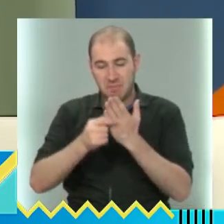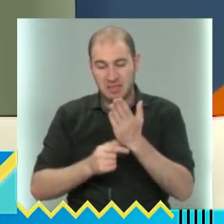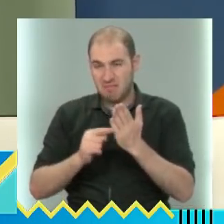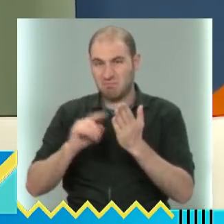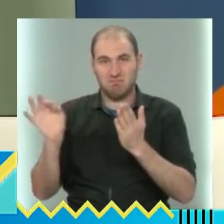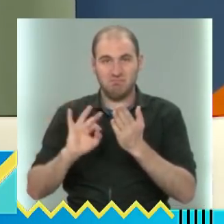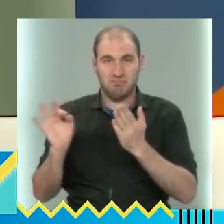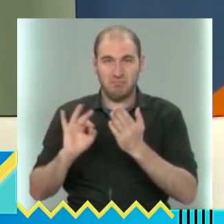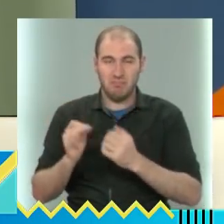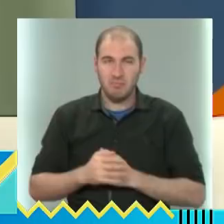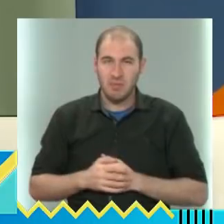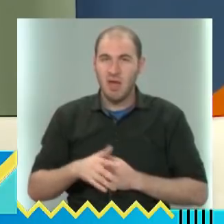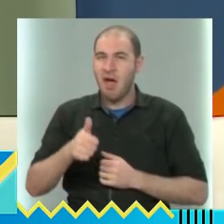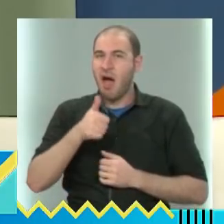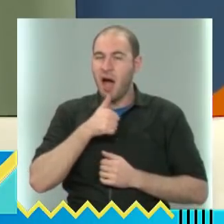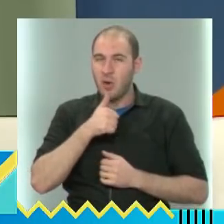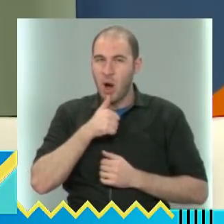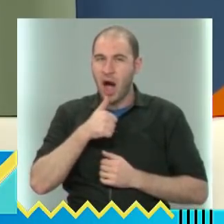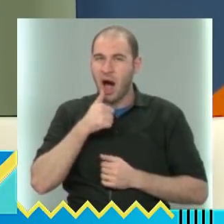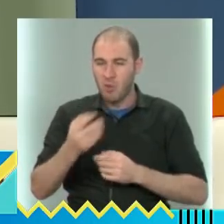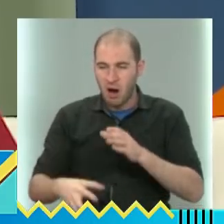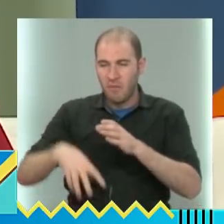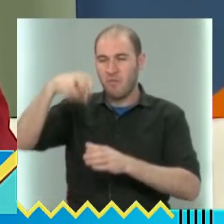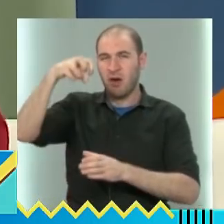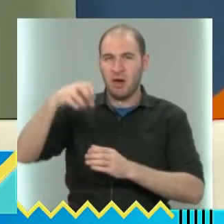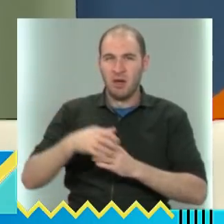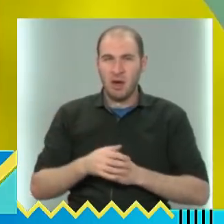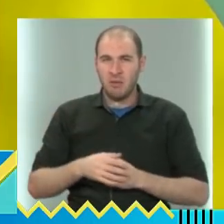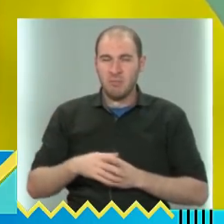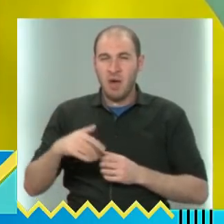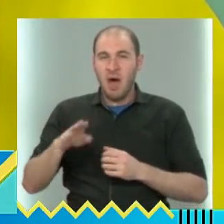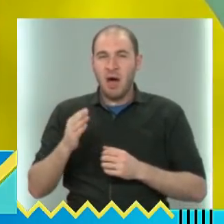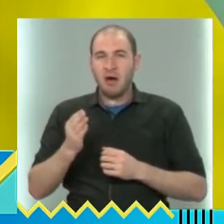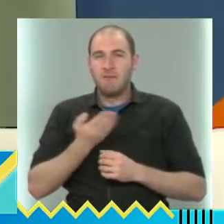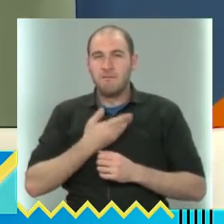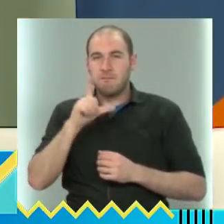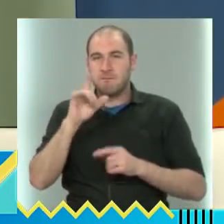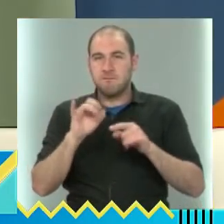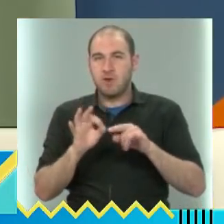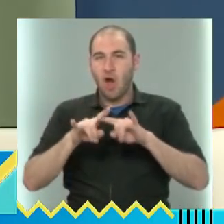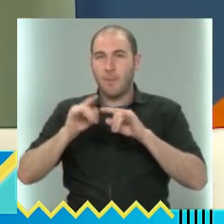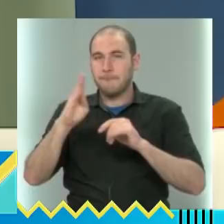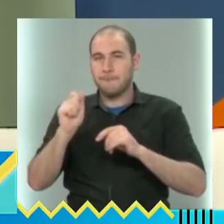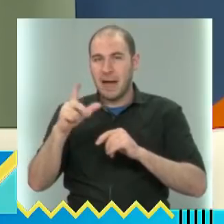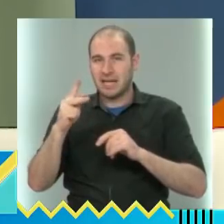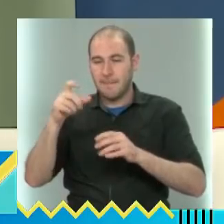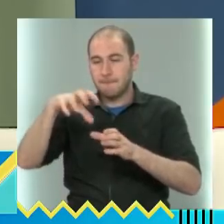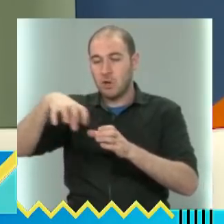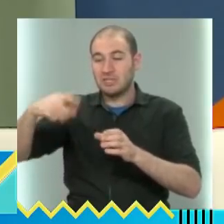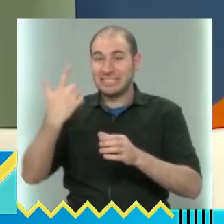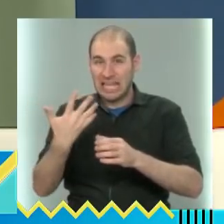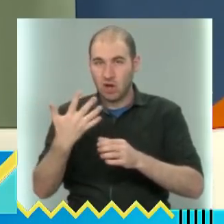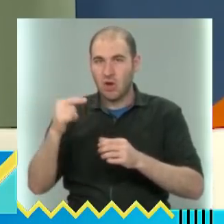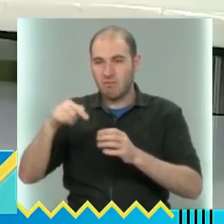tampoco indica el agua de retorno, llamado en la jerga el flowback de los 5 pozos. No hay